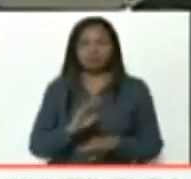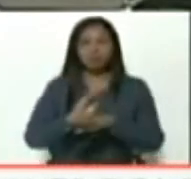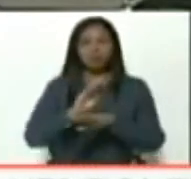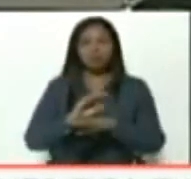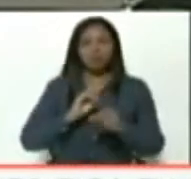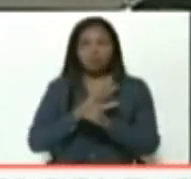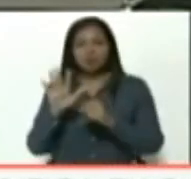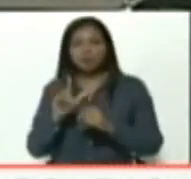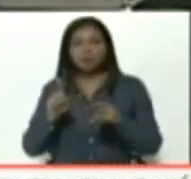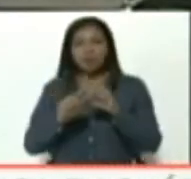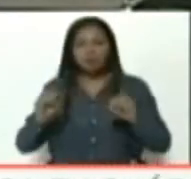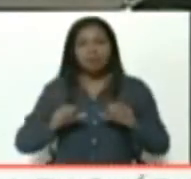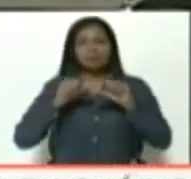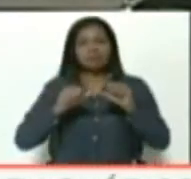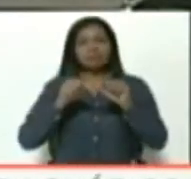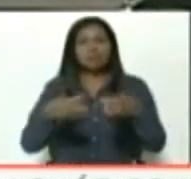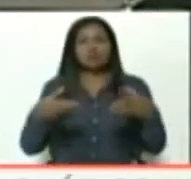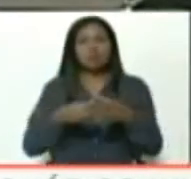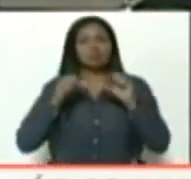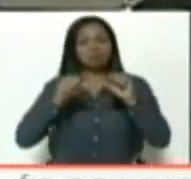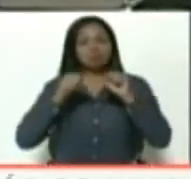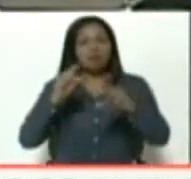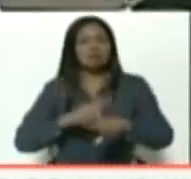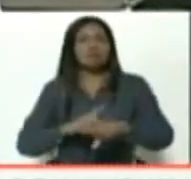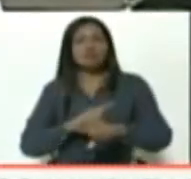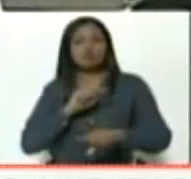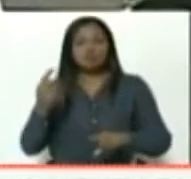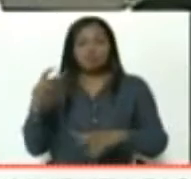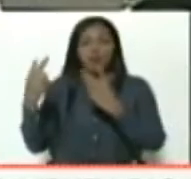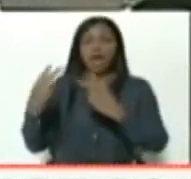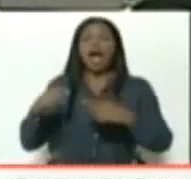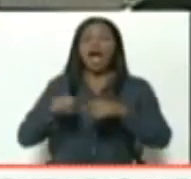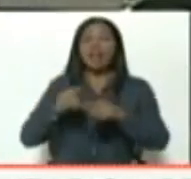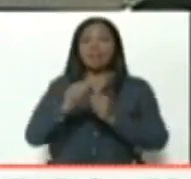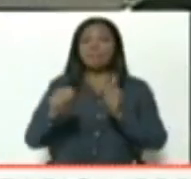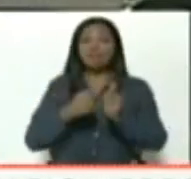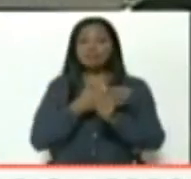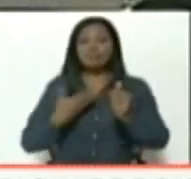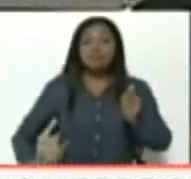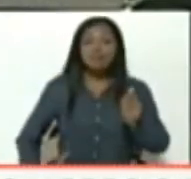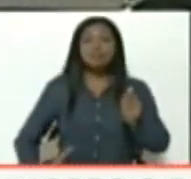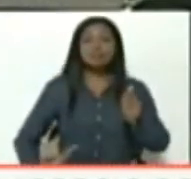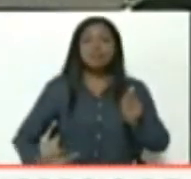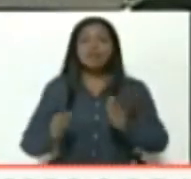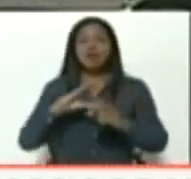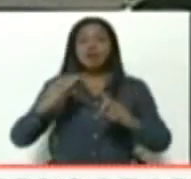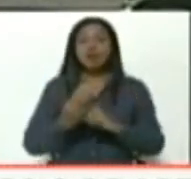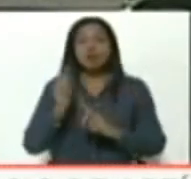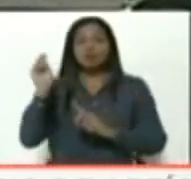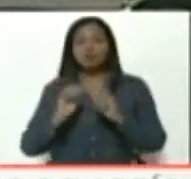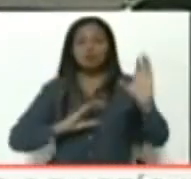del COVID-19 que se mantiene en sesión permanente. A esta hora vamos a escuchar al vicepresidente sectorial para la comunicación, cultura y turismo, doctor